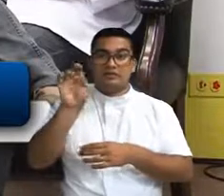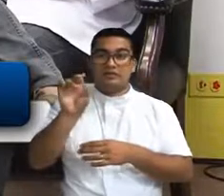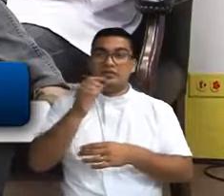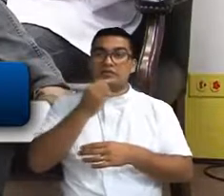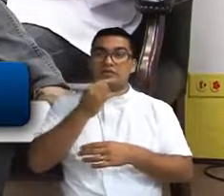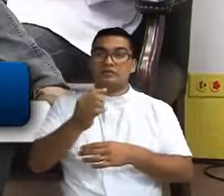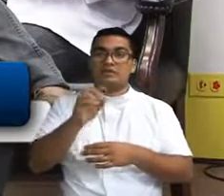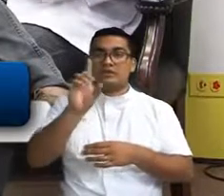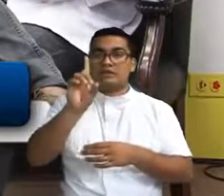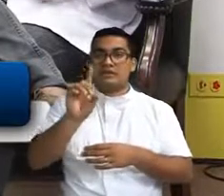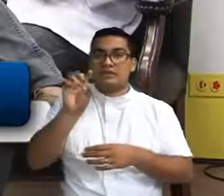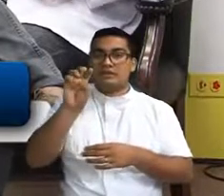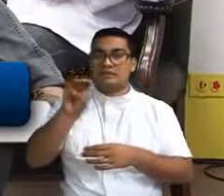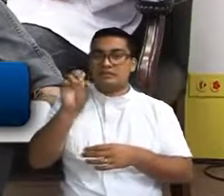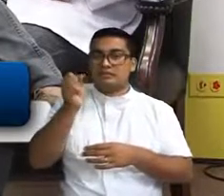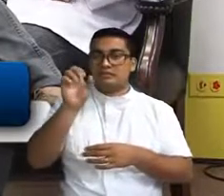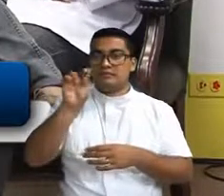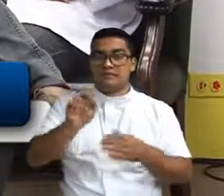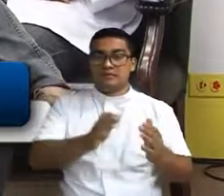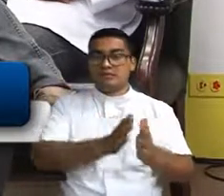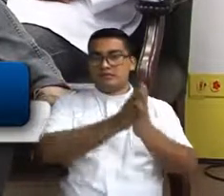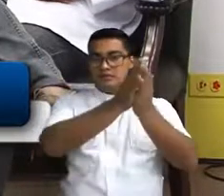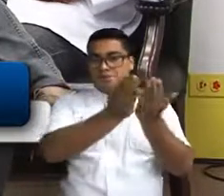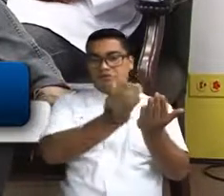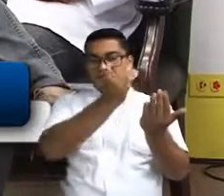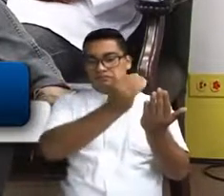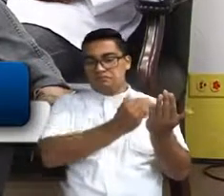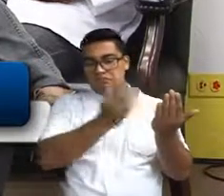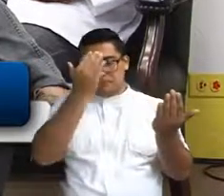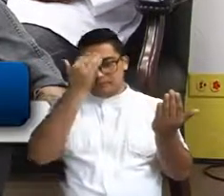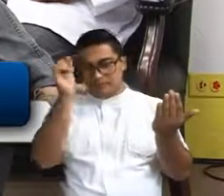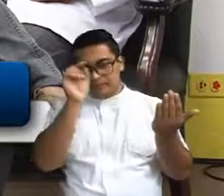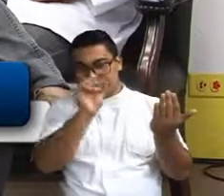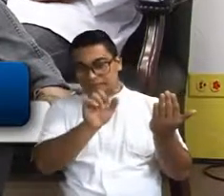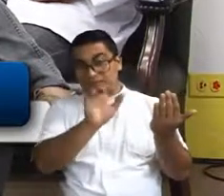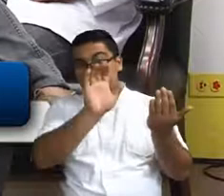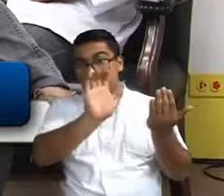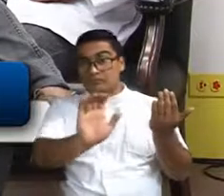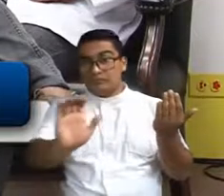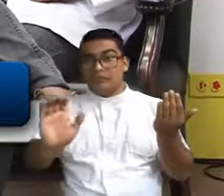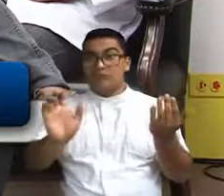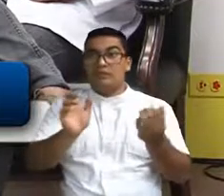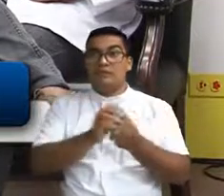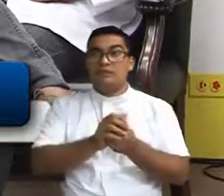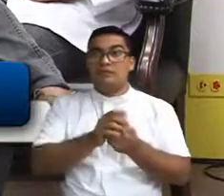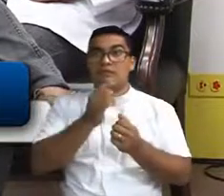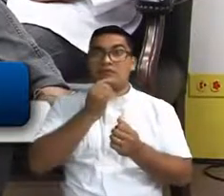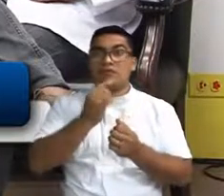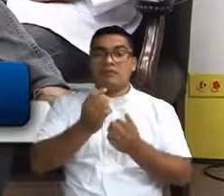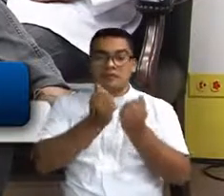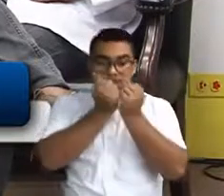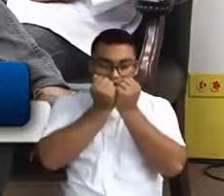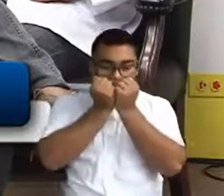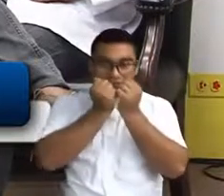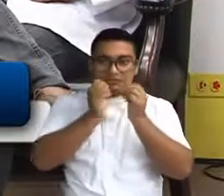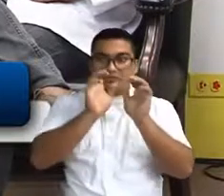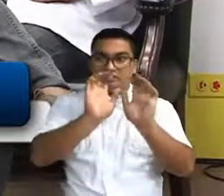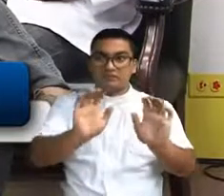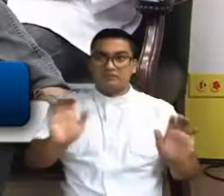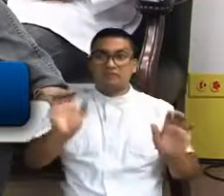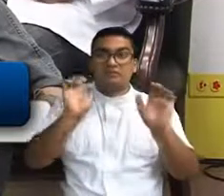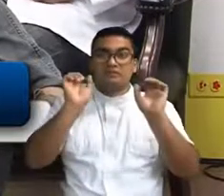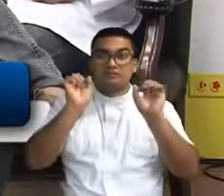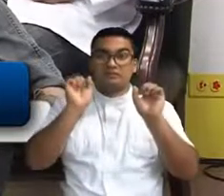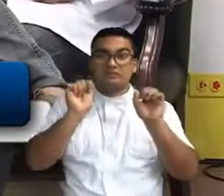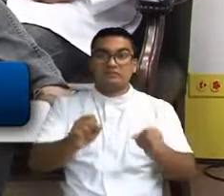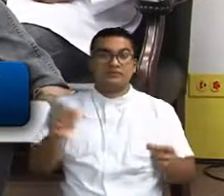nuestro libro con el que damos los diagnósticos ya acertados, el trastorno de ansiedad de un niño se puede dar